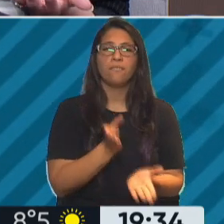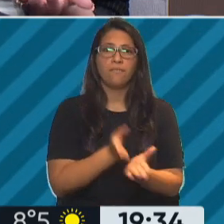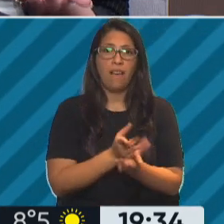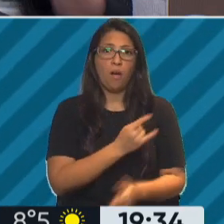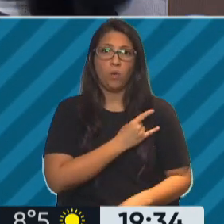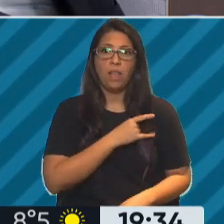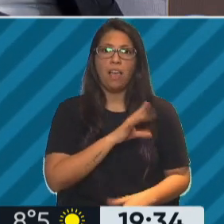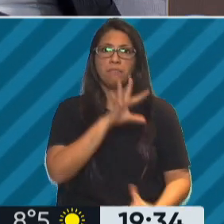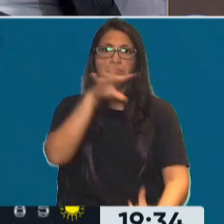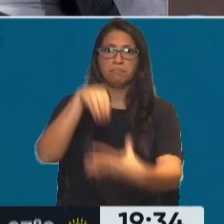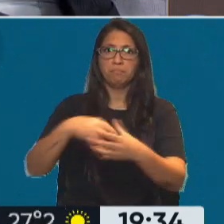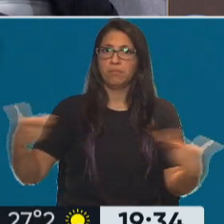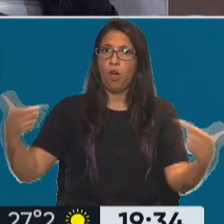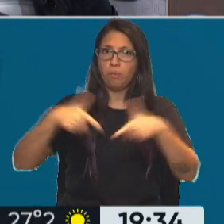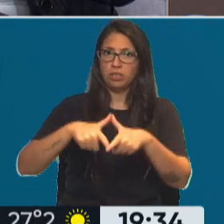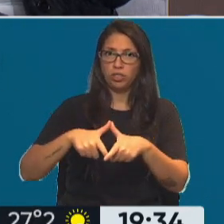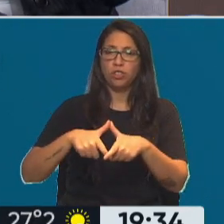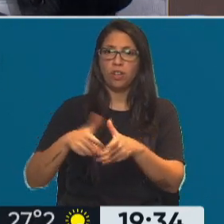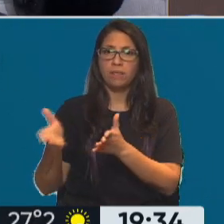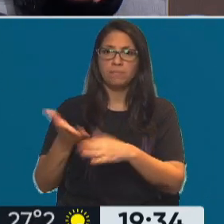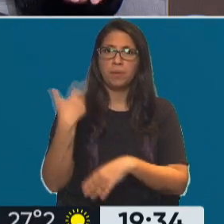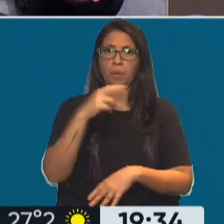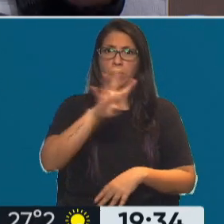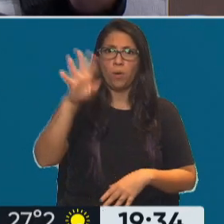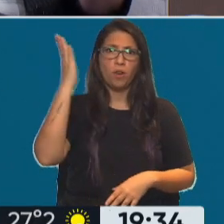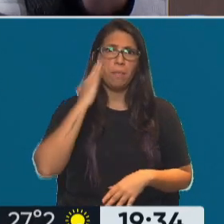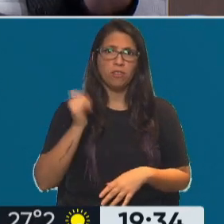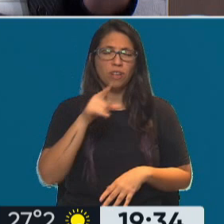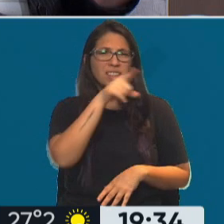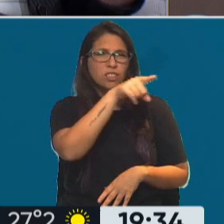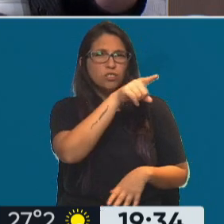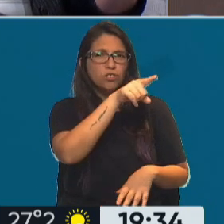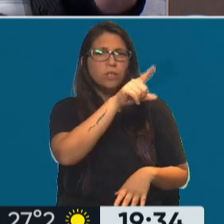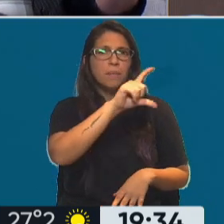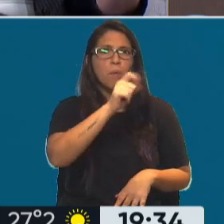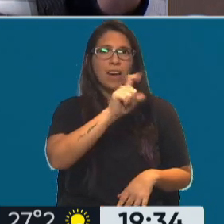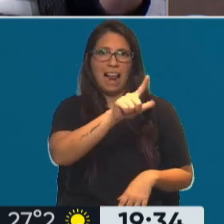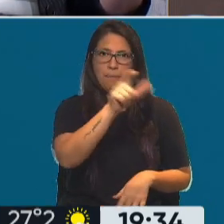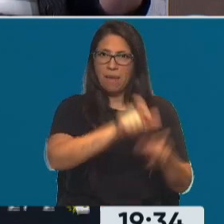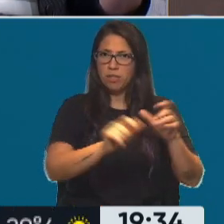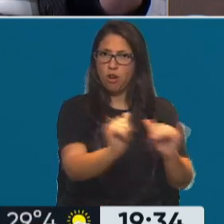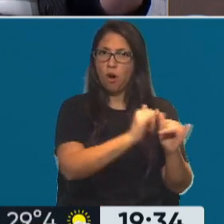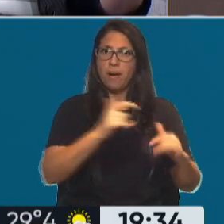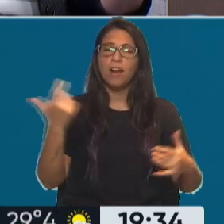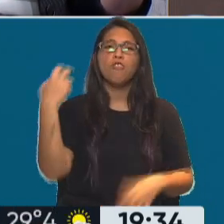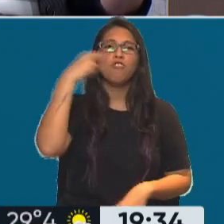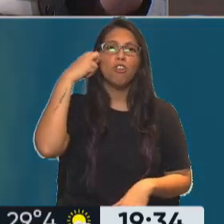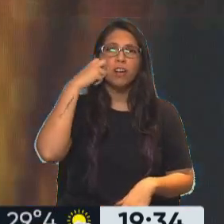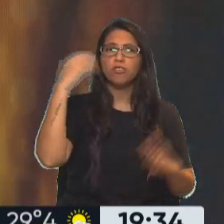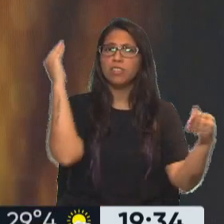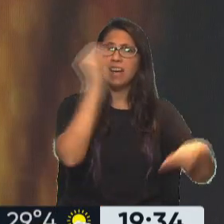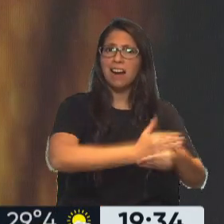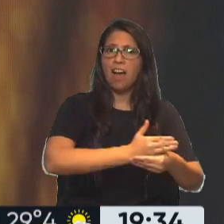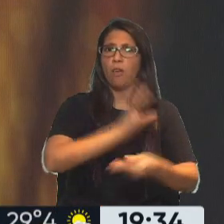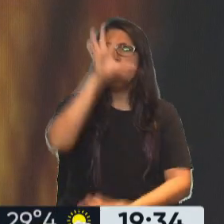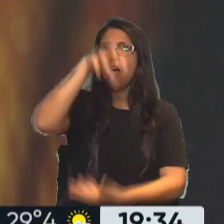de Asesoramiento Legislativo. Es decir, el 24 de marzo se Eso suprime... fue CAL, digo, para los La más CAL, jóvenes. sí. El Congreso estaba cerrado y funcionaba